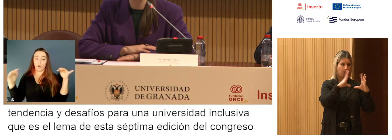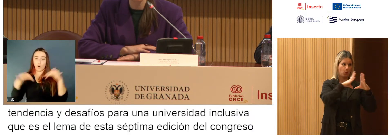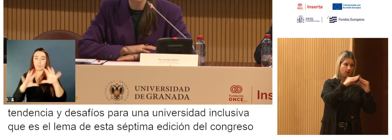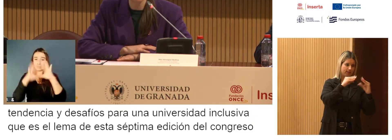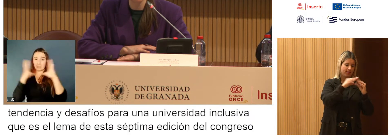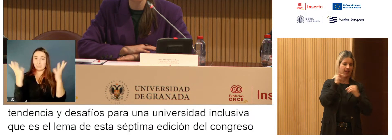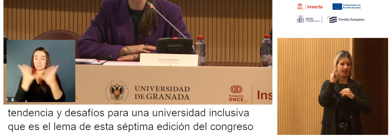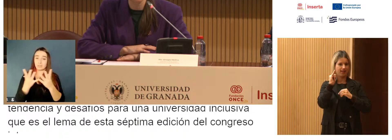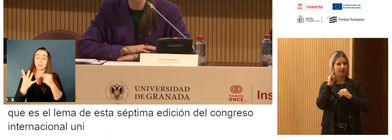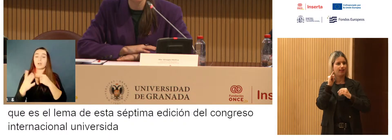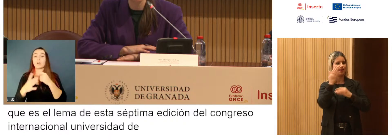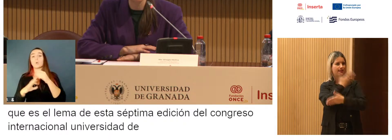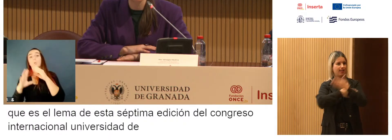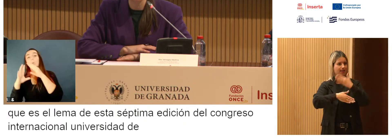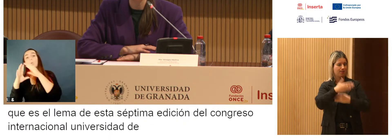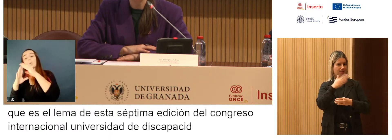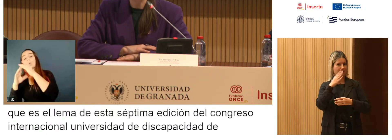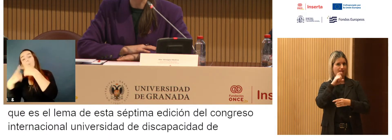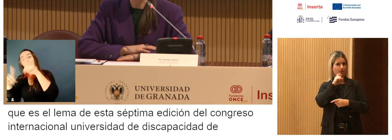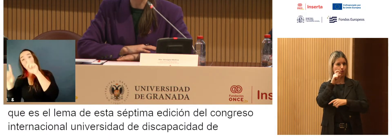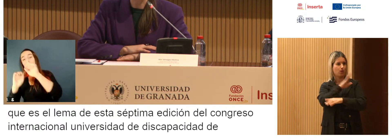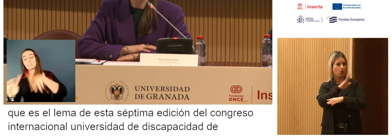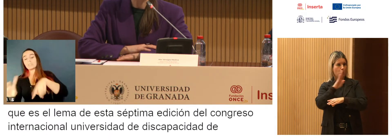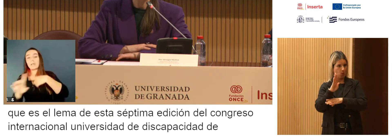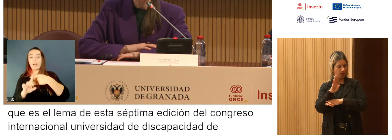y Discapacidad de la Fundación 11.